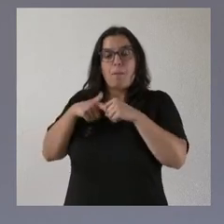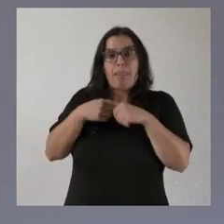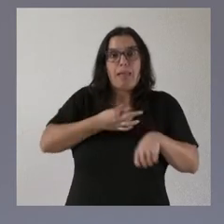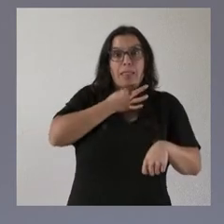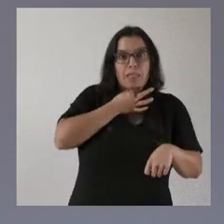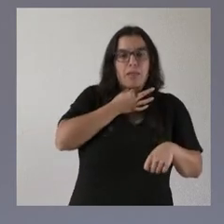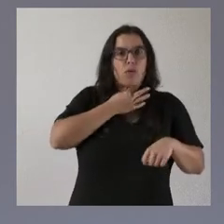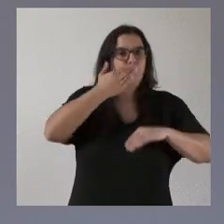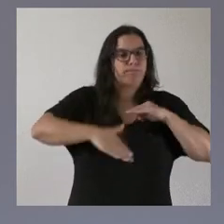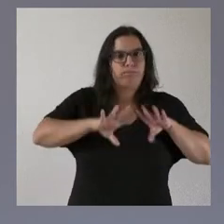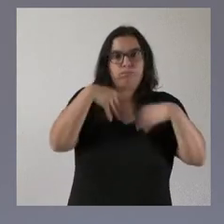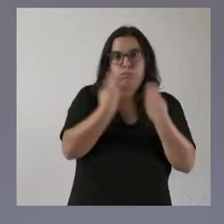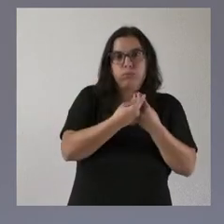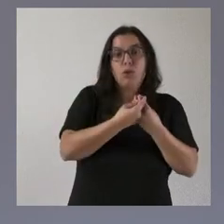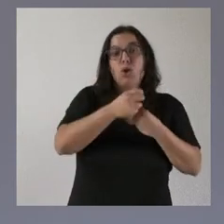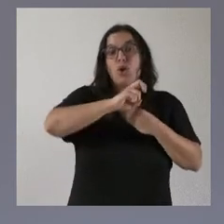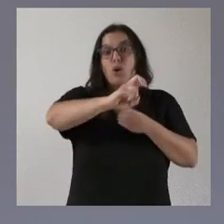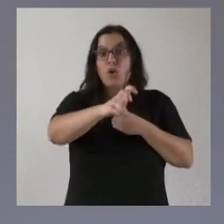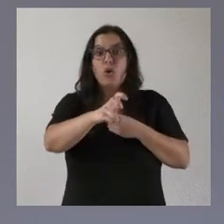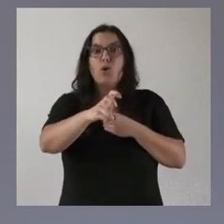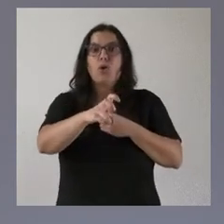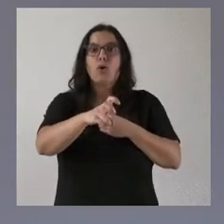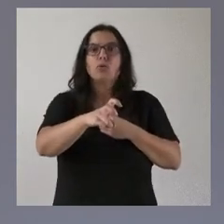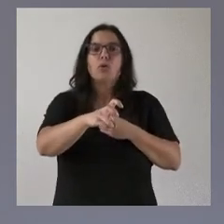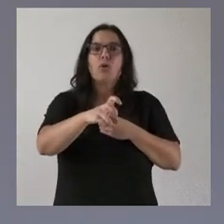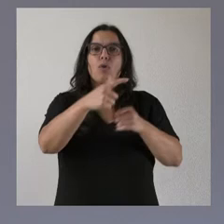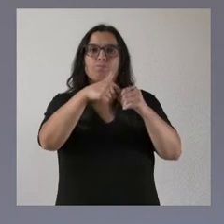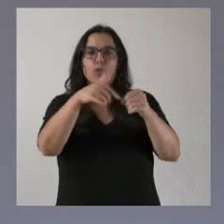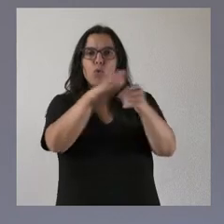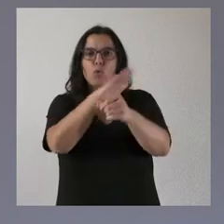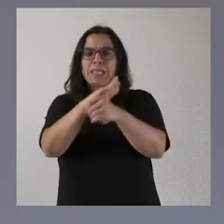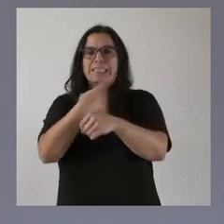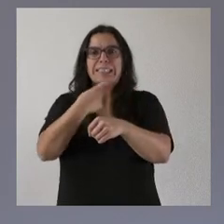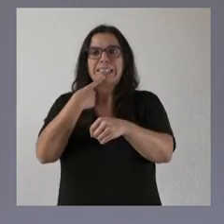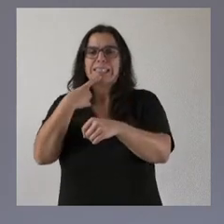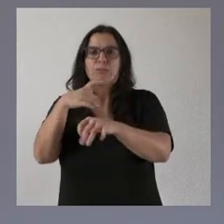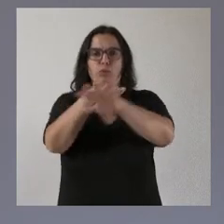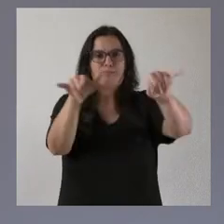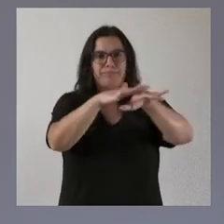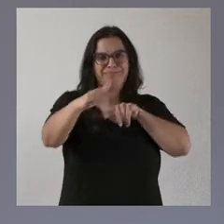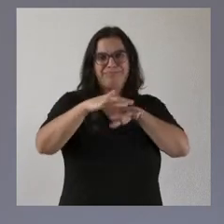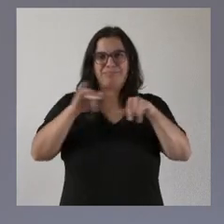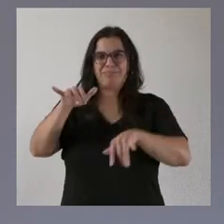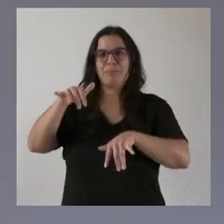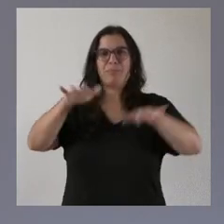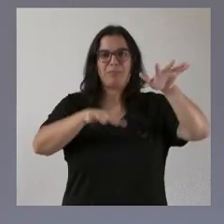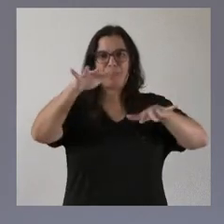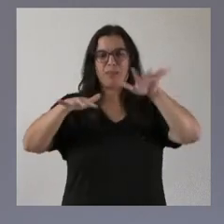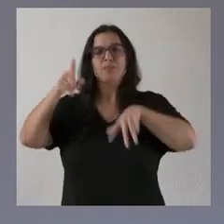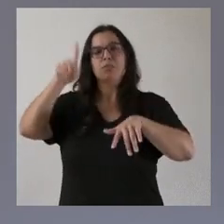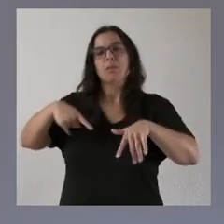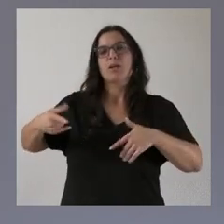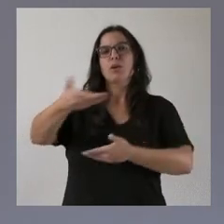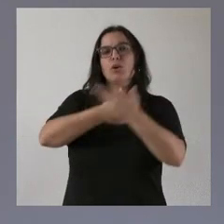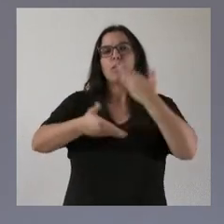actividades frente a otros que todos los años cuesta un poco más cubrir esas plazas eso se va a hacer en colaboración por ejemplo